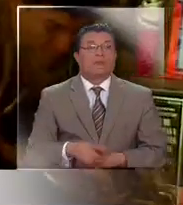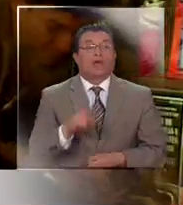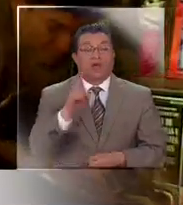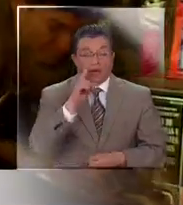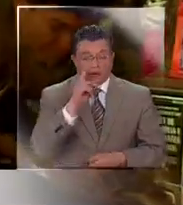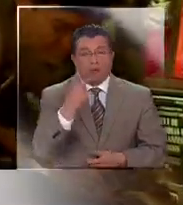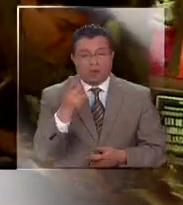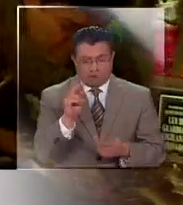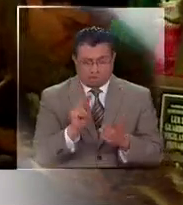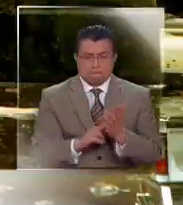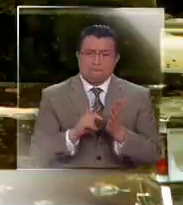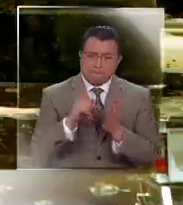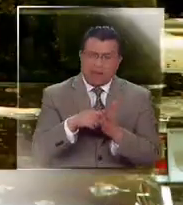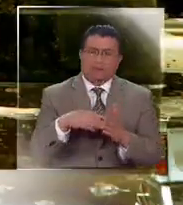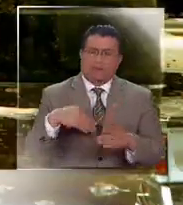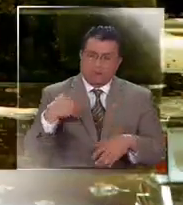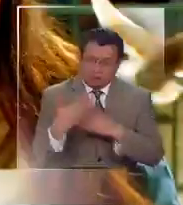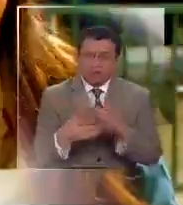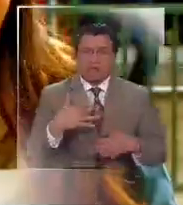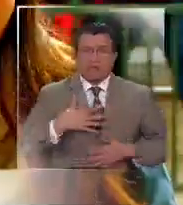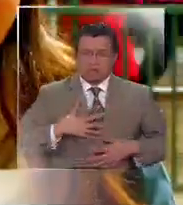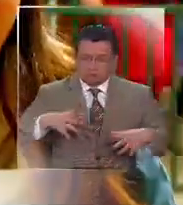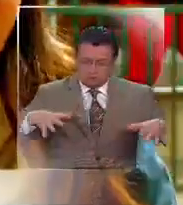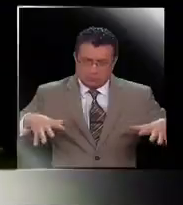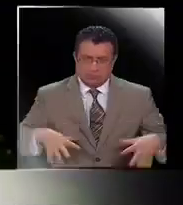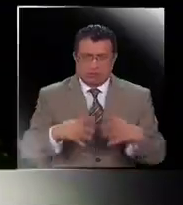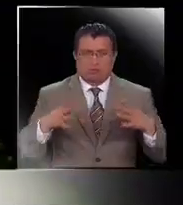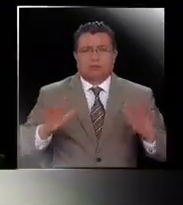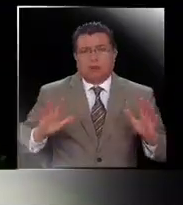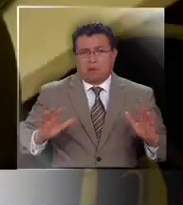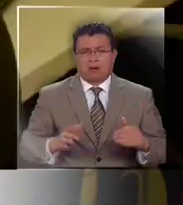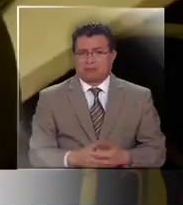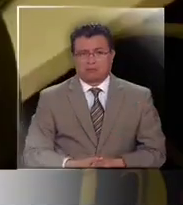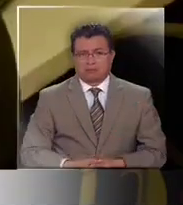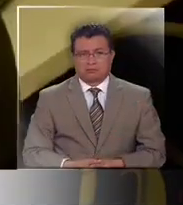paso y hacerlo porque es cosa de creer y atreverse